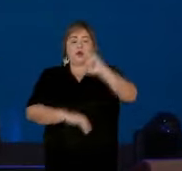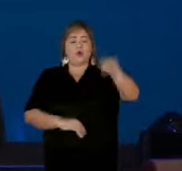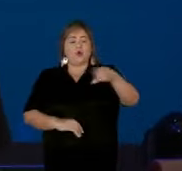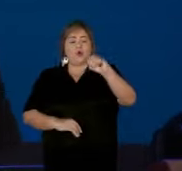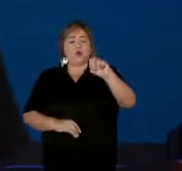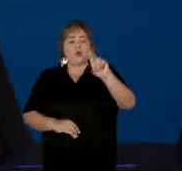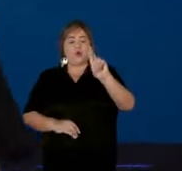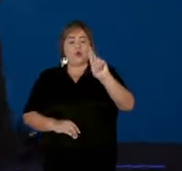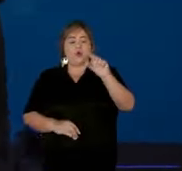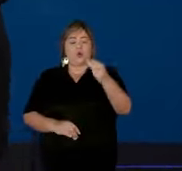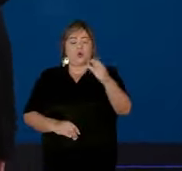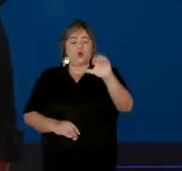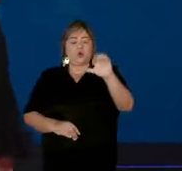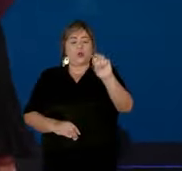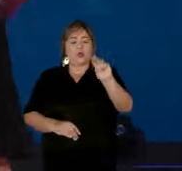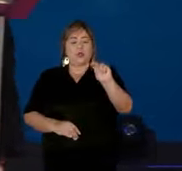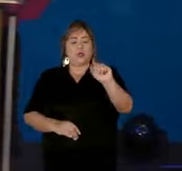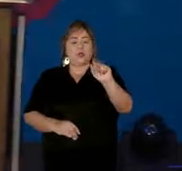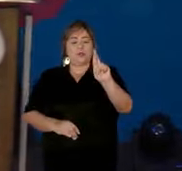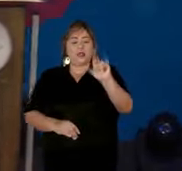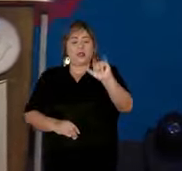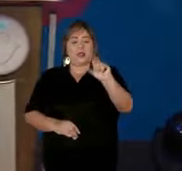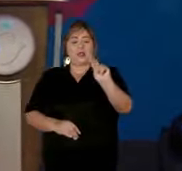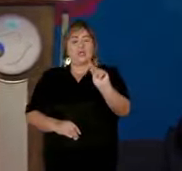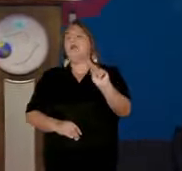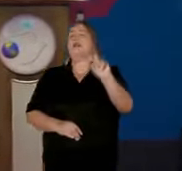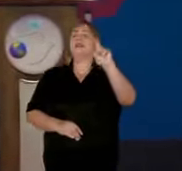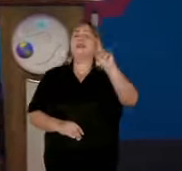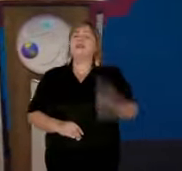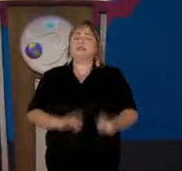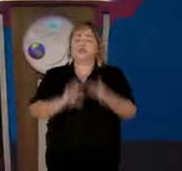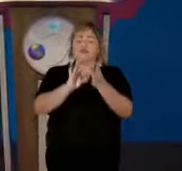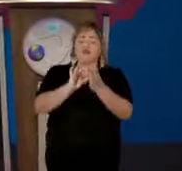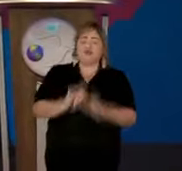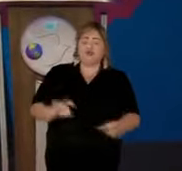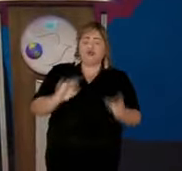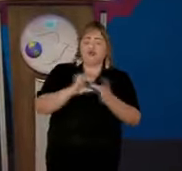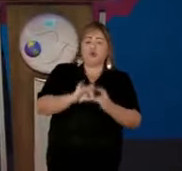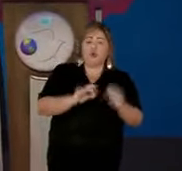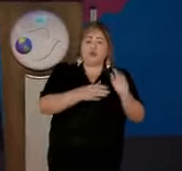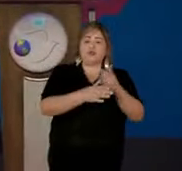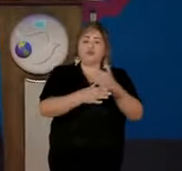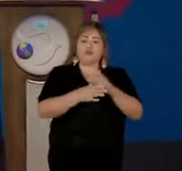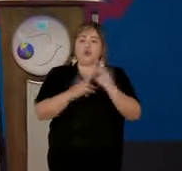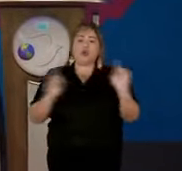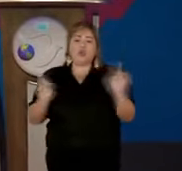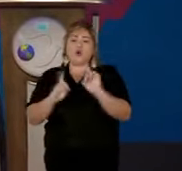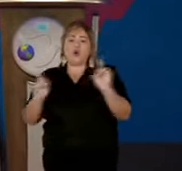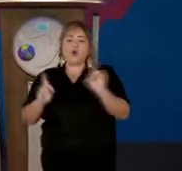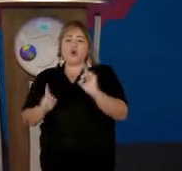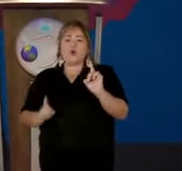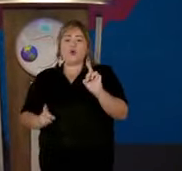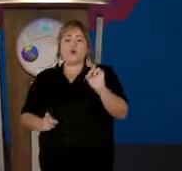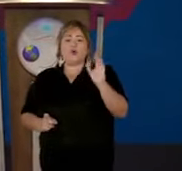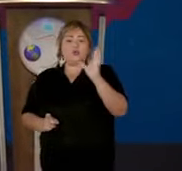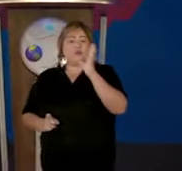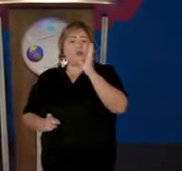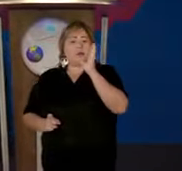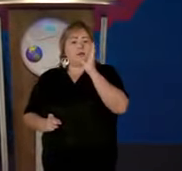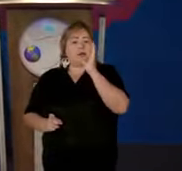Marín. Tiene algo que compartir, pero mientras él pasa, ¿dónde está la mamá de